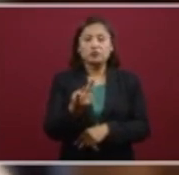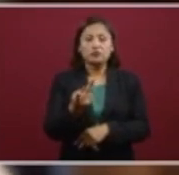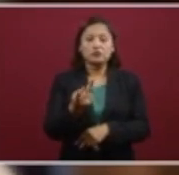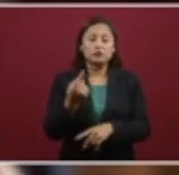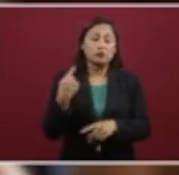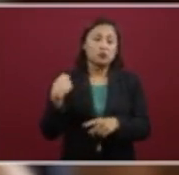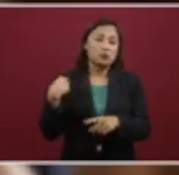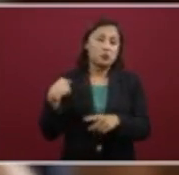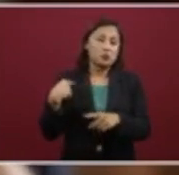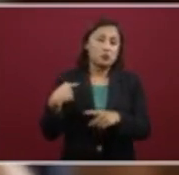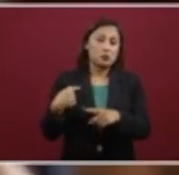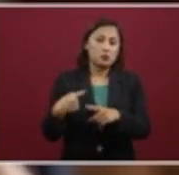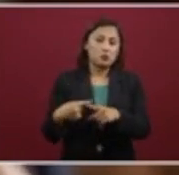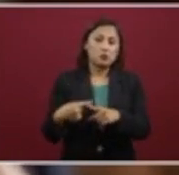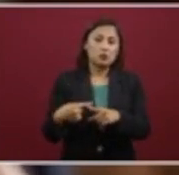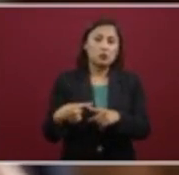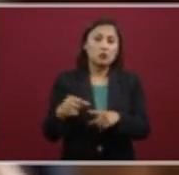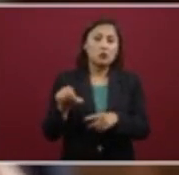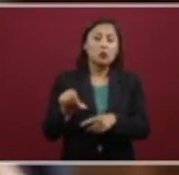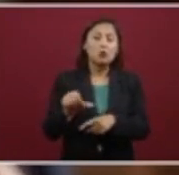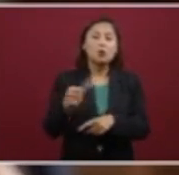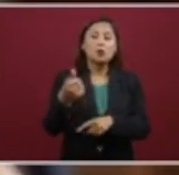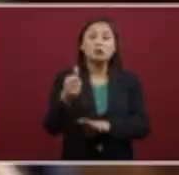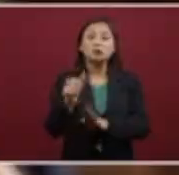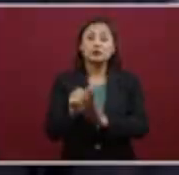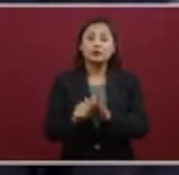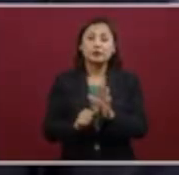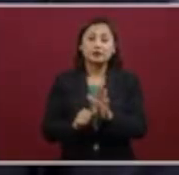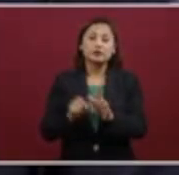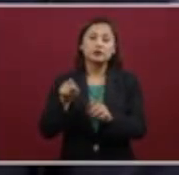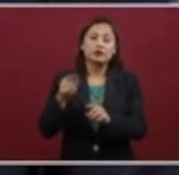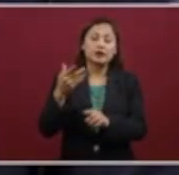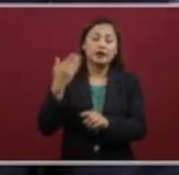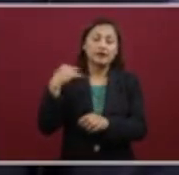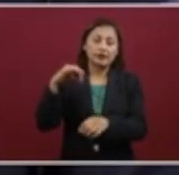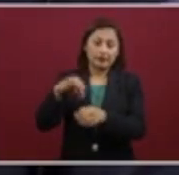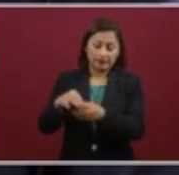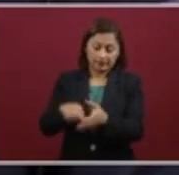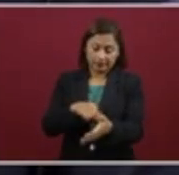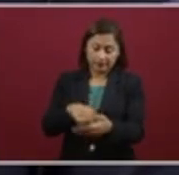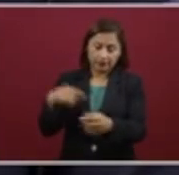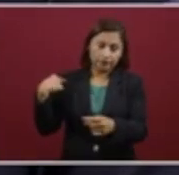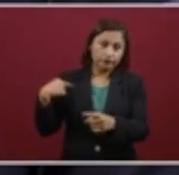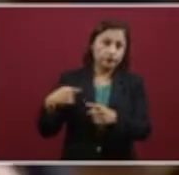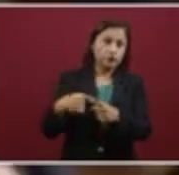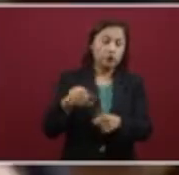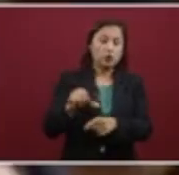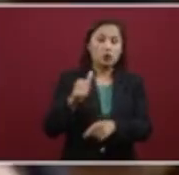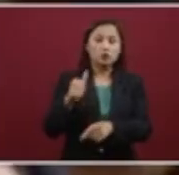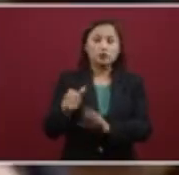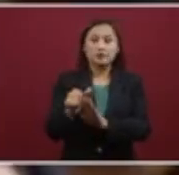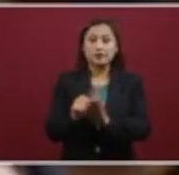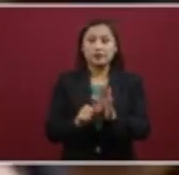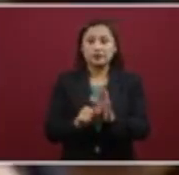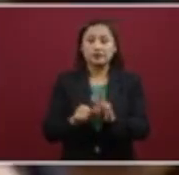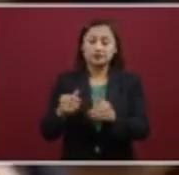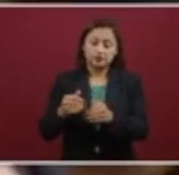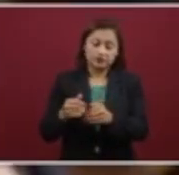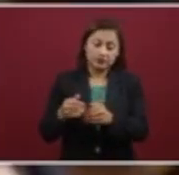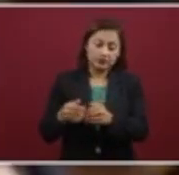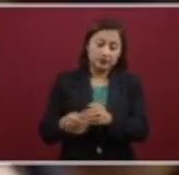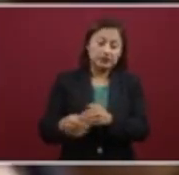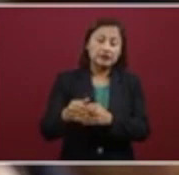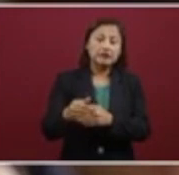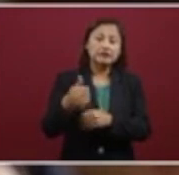11 meses después de que ganó en julio y 6 de su administración, le ha resultado fácil